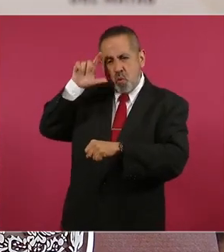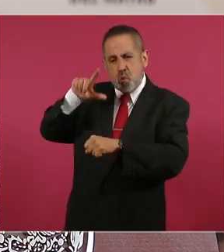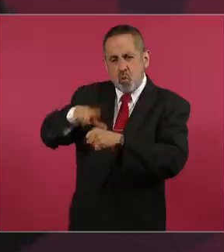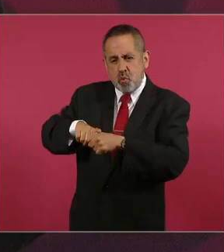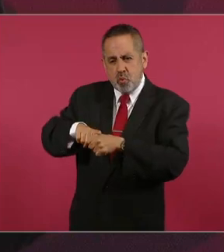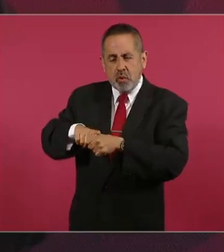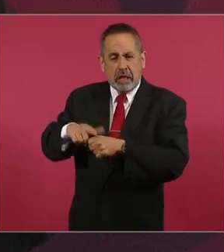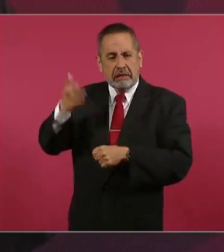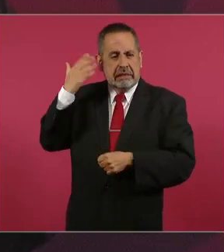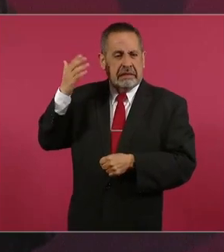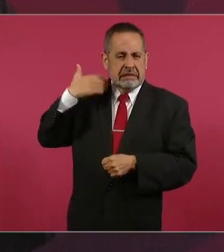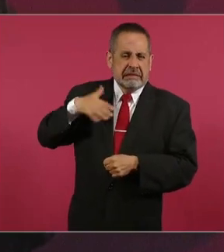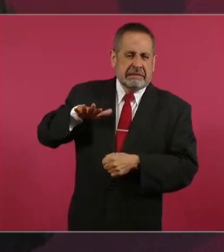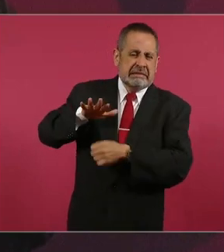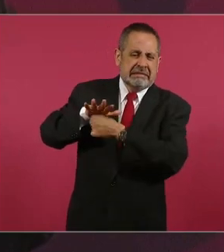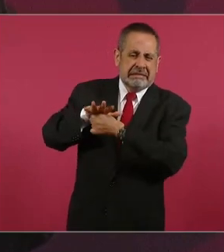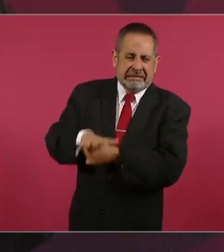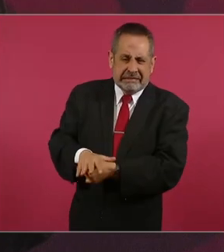aplastadas